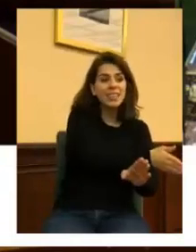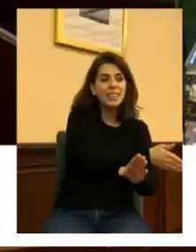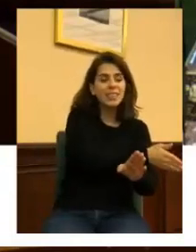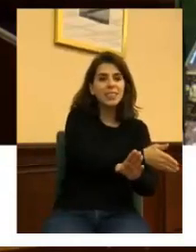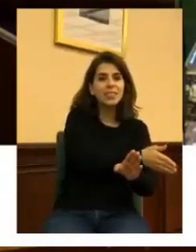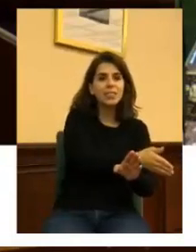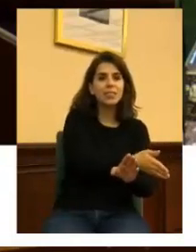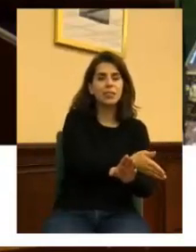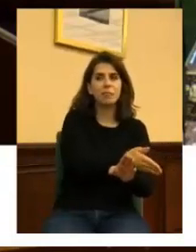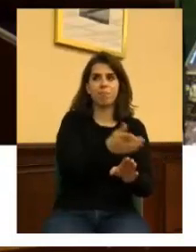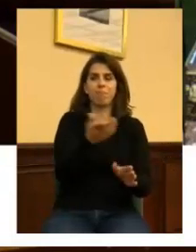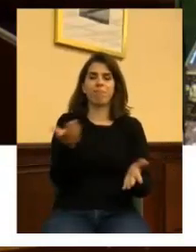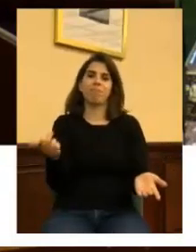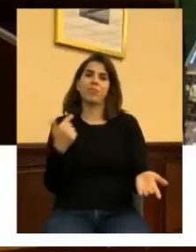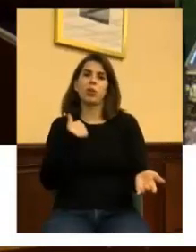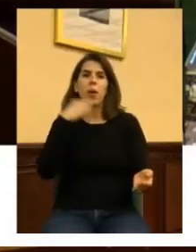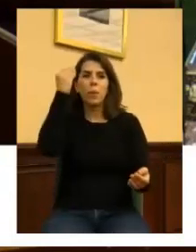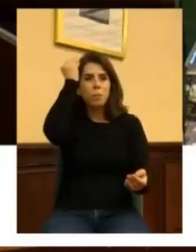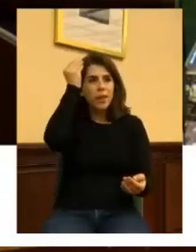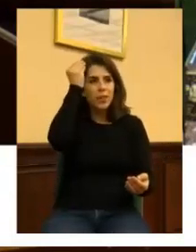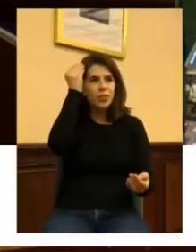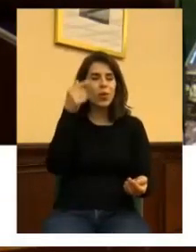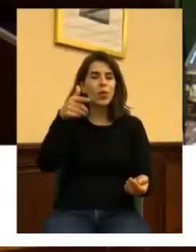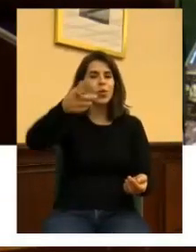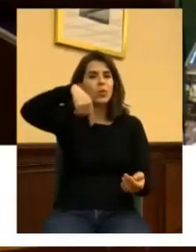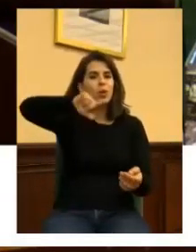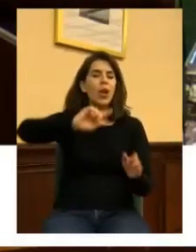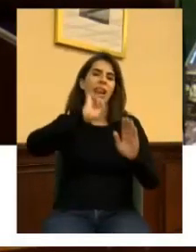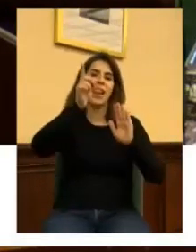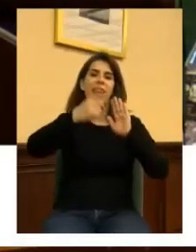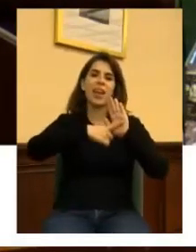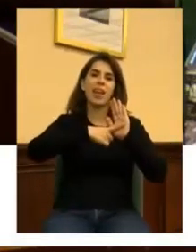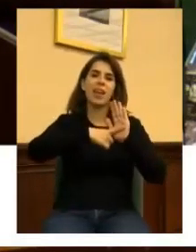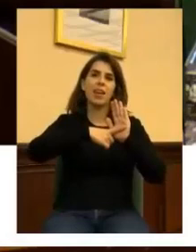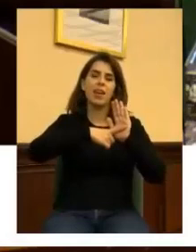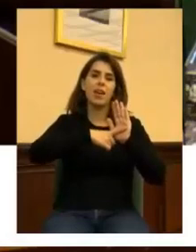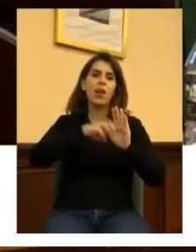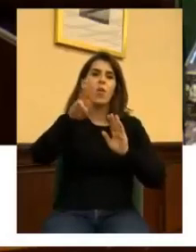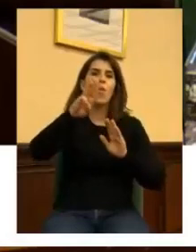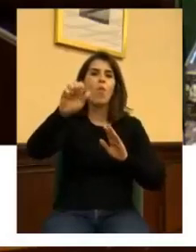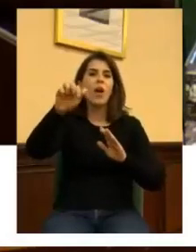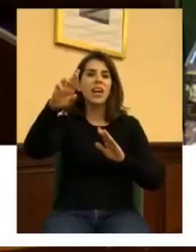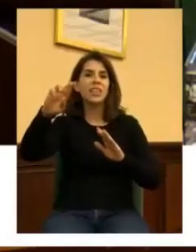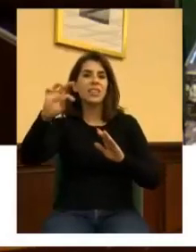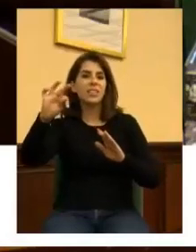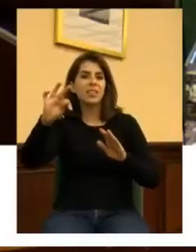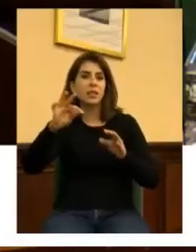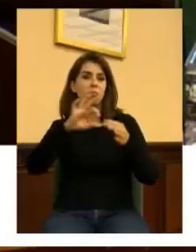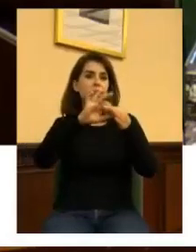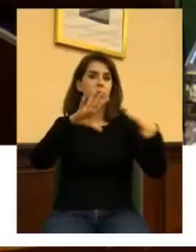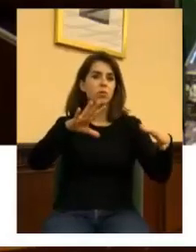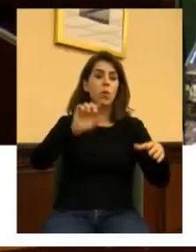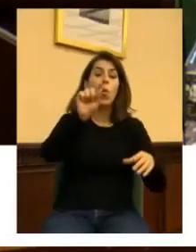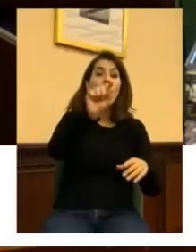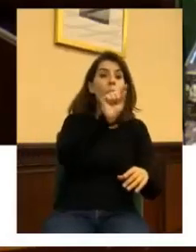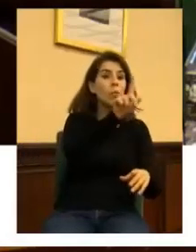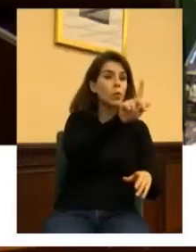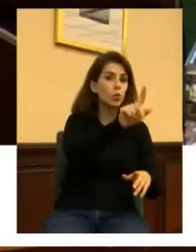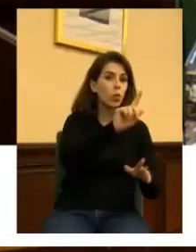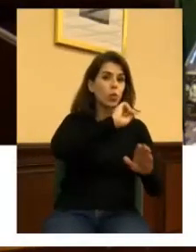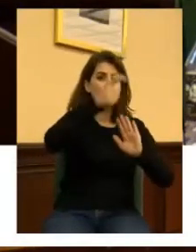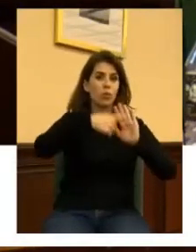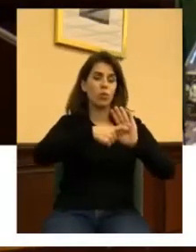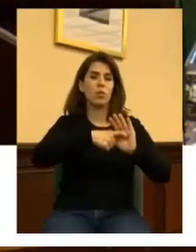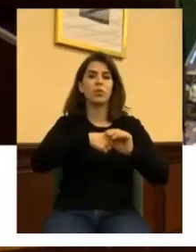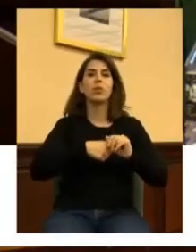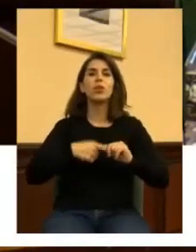yo que los que hemos estudiado bajo leyes que no eran la ley WER… Le queda un minuto para cumplir el tiempo total. Vale. Entiendo que